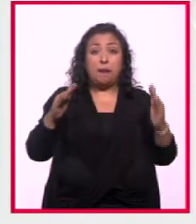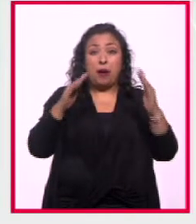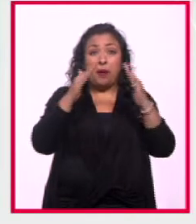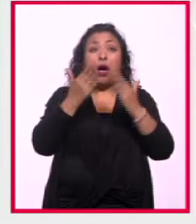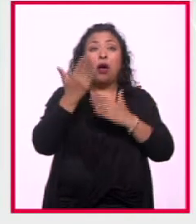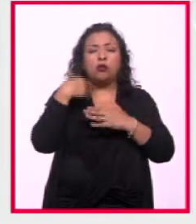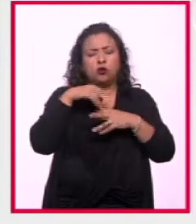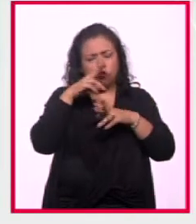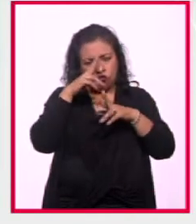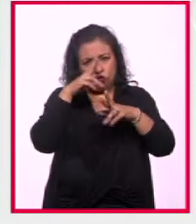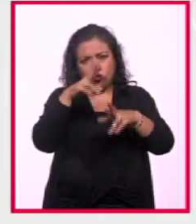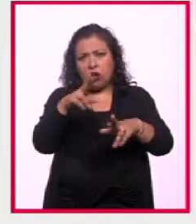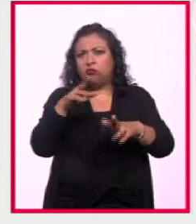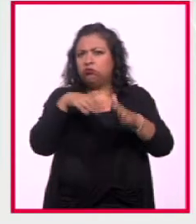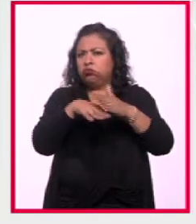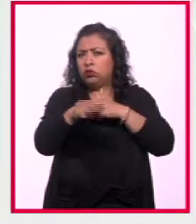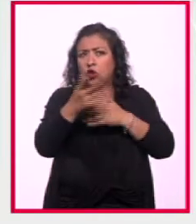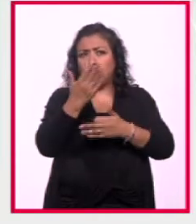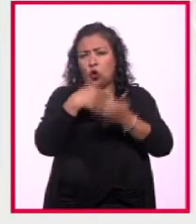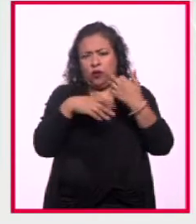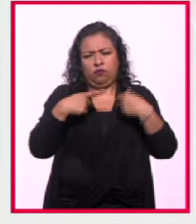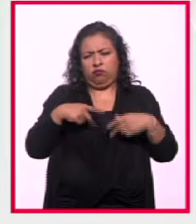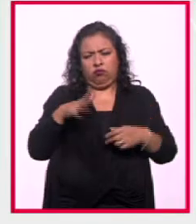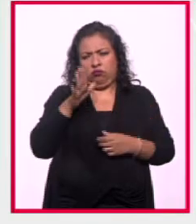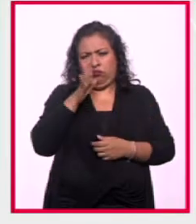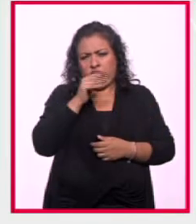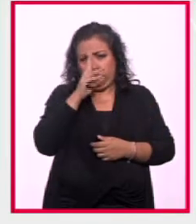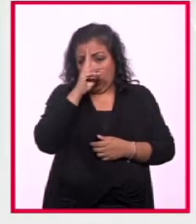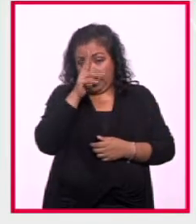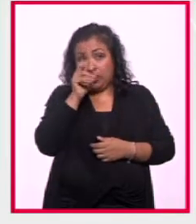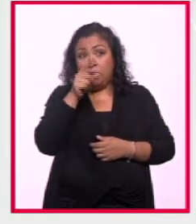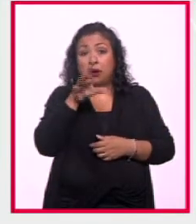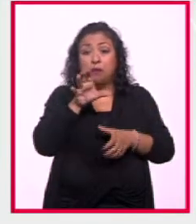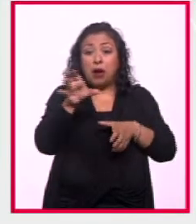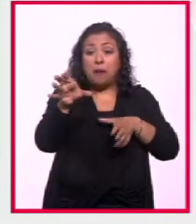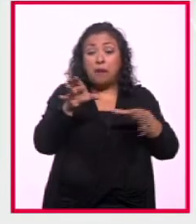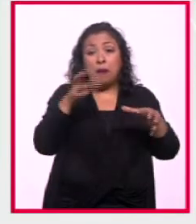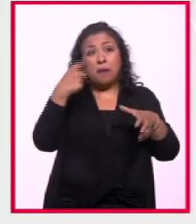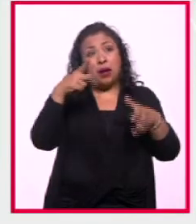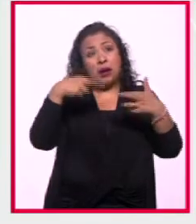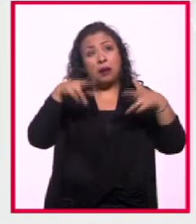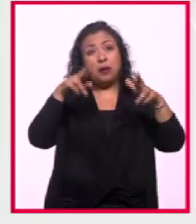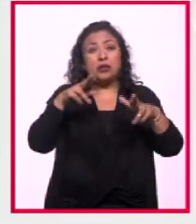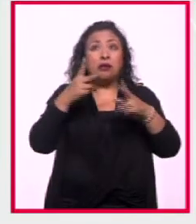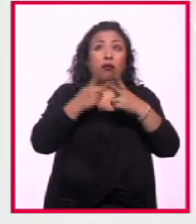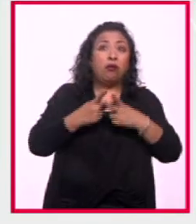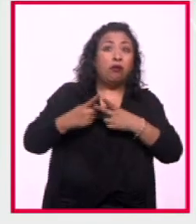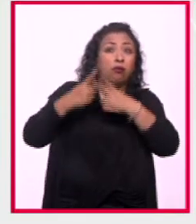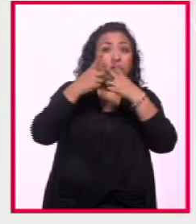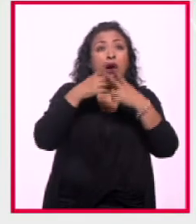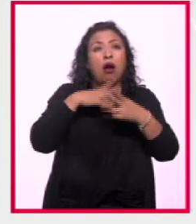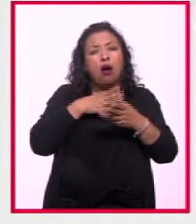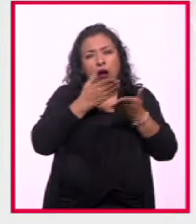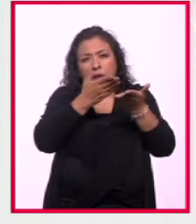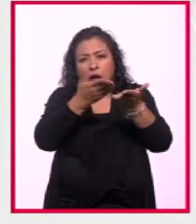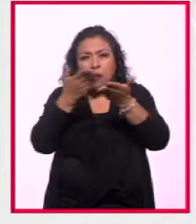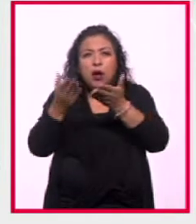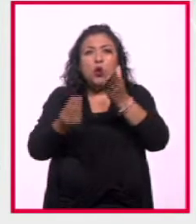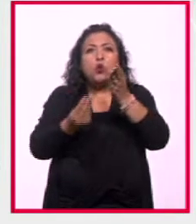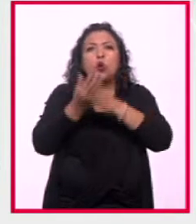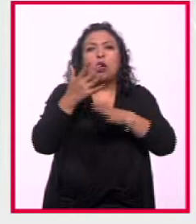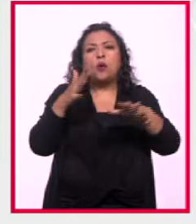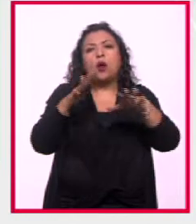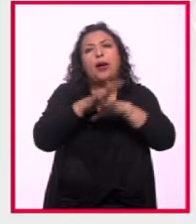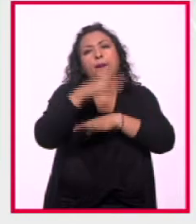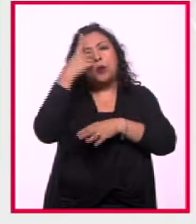un espacio ritual al que no entraba a cualquier persona además de estar dividido para representar el cosmos y celebrar ceremonias o rituales de renovación